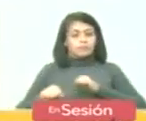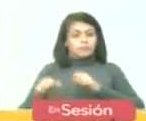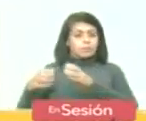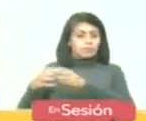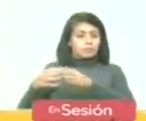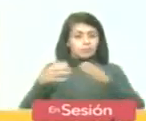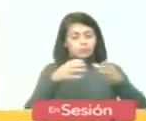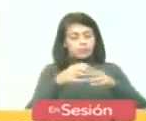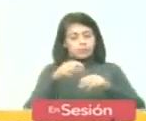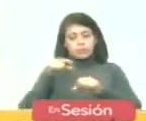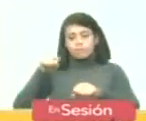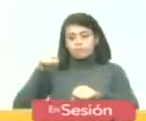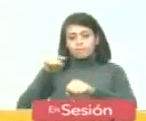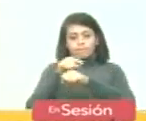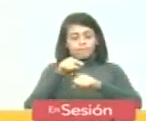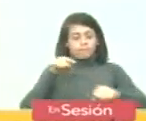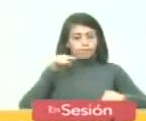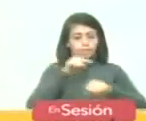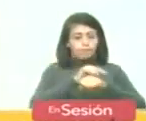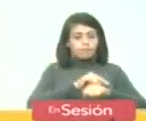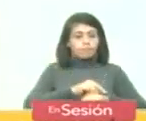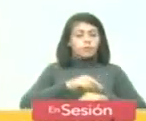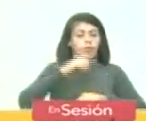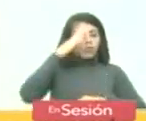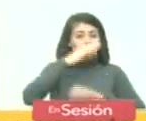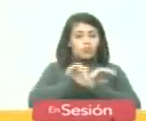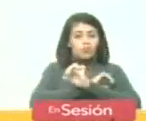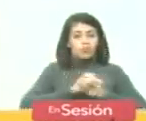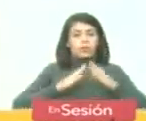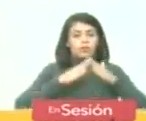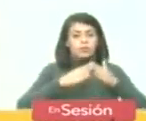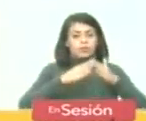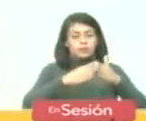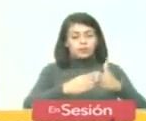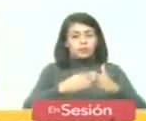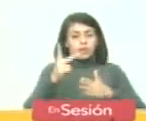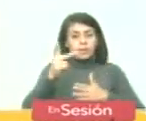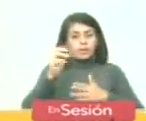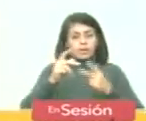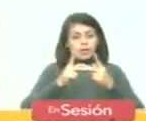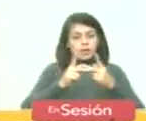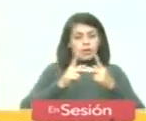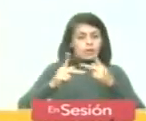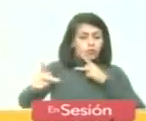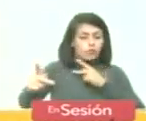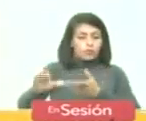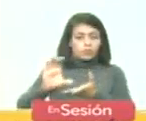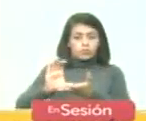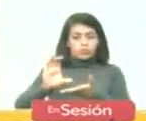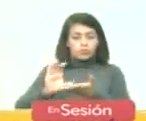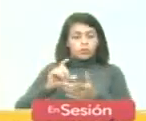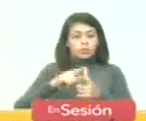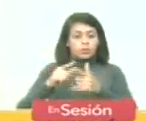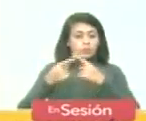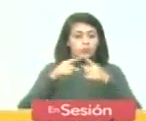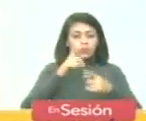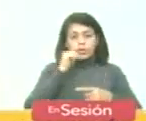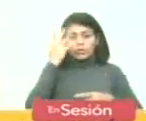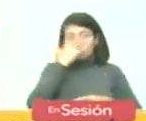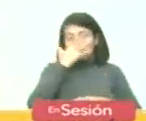tanques. La Fuerza Naval se encuentra a escasos 20 kilómetros de Taiwán. Y no tengan